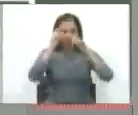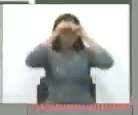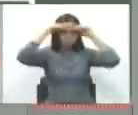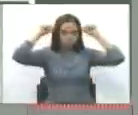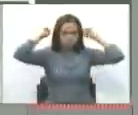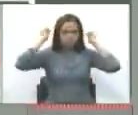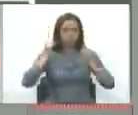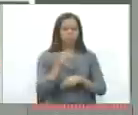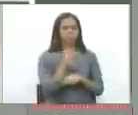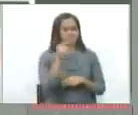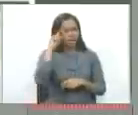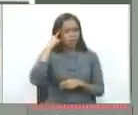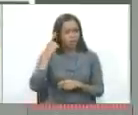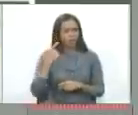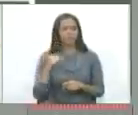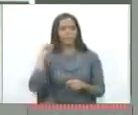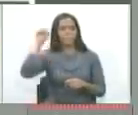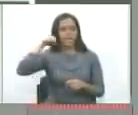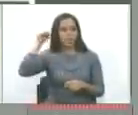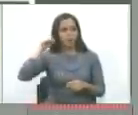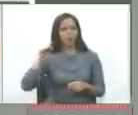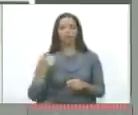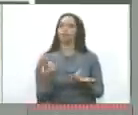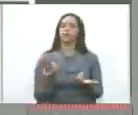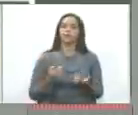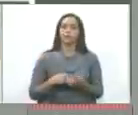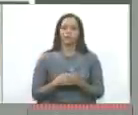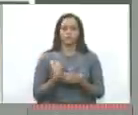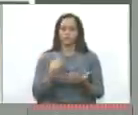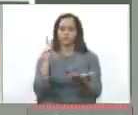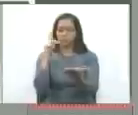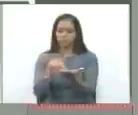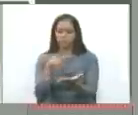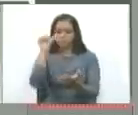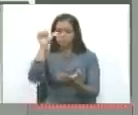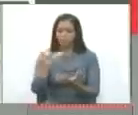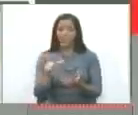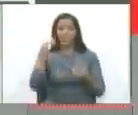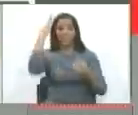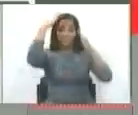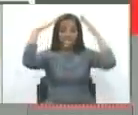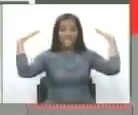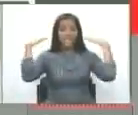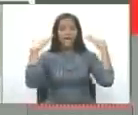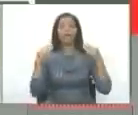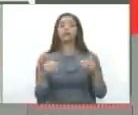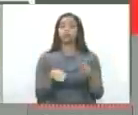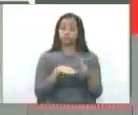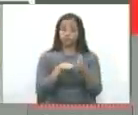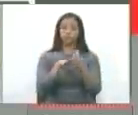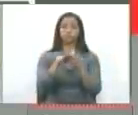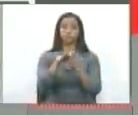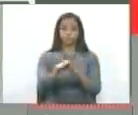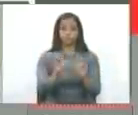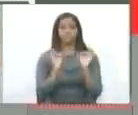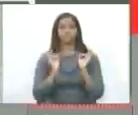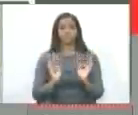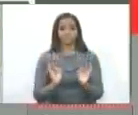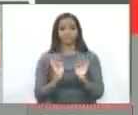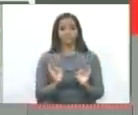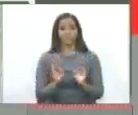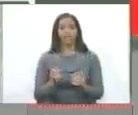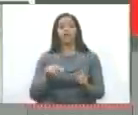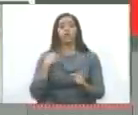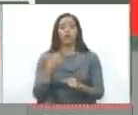Vietnam es una... va rumbo a ser una superpotencia. En verdad, después de ser uno de los